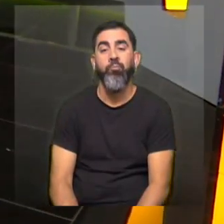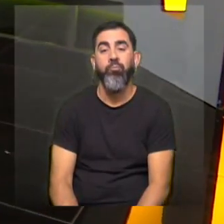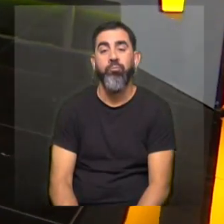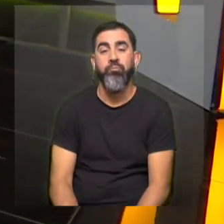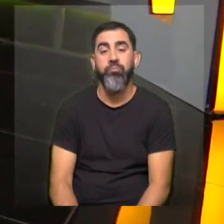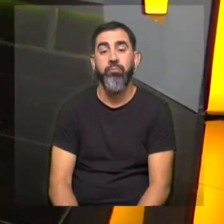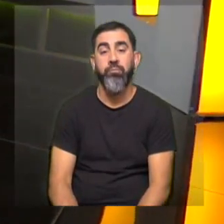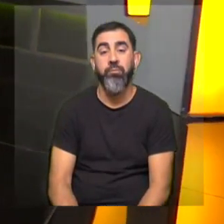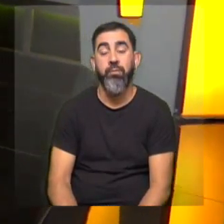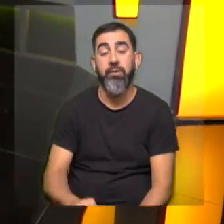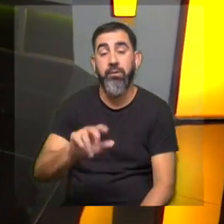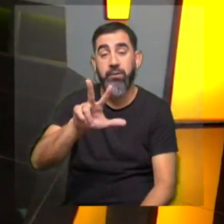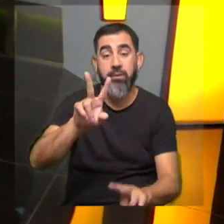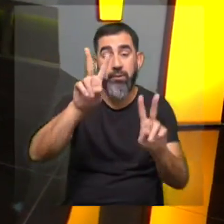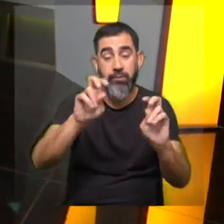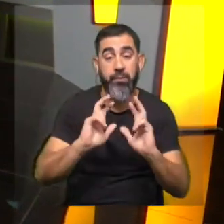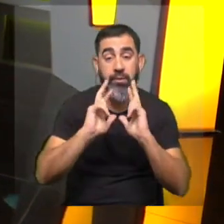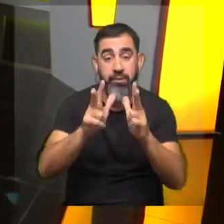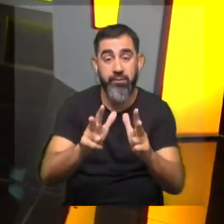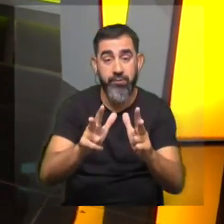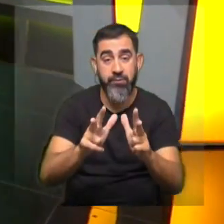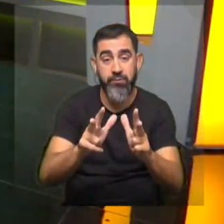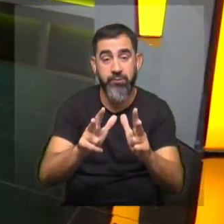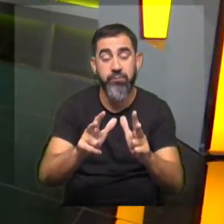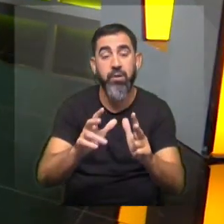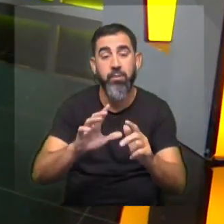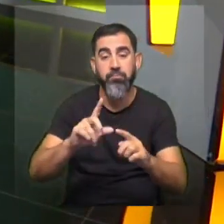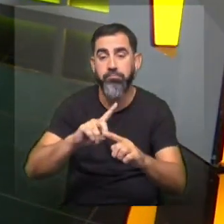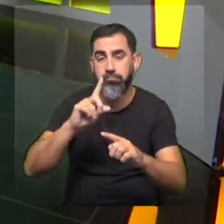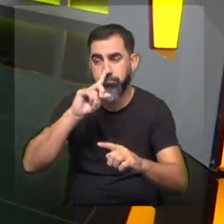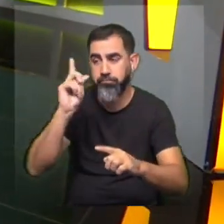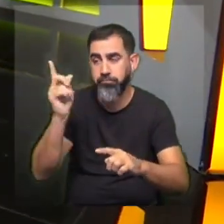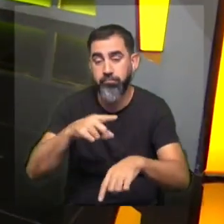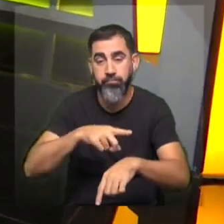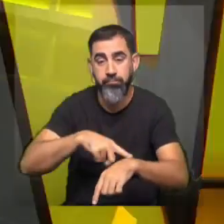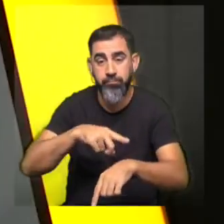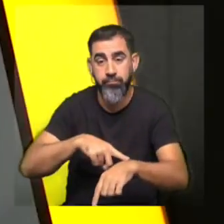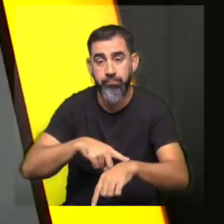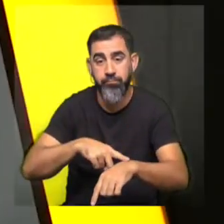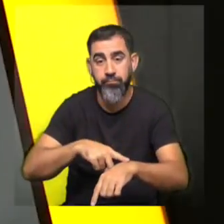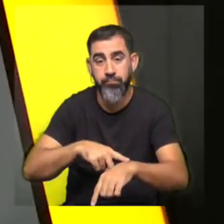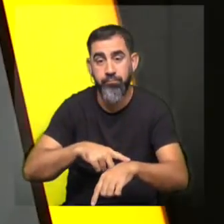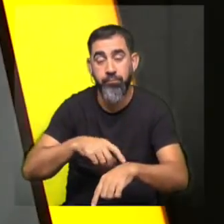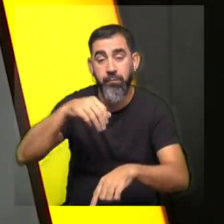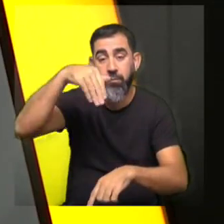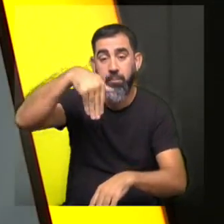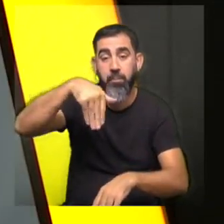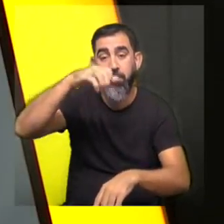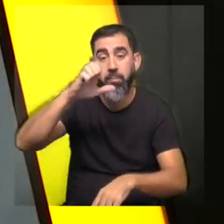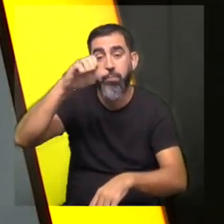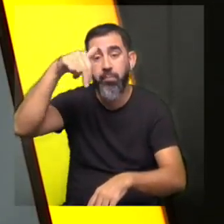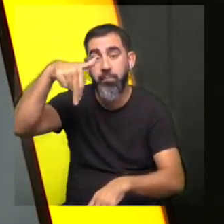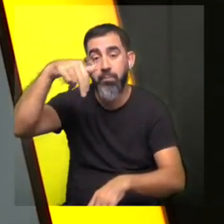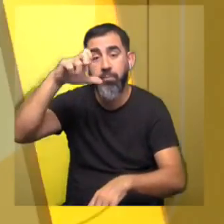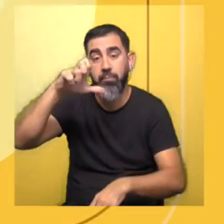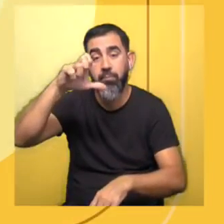En estos 3 hitos que marcaba Musto, Daniela, se ve una aceleración del tiempo también, ¿no? Impresionante. De hecho, vamos a tomar a Mendel, vamos a ver esta placa,